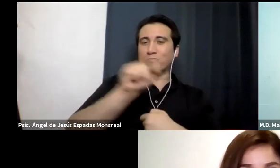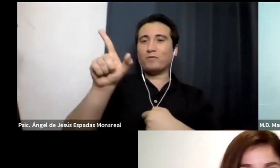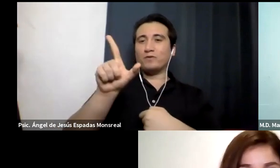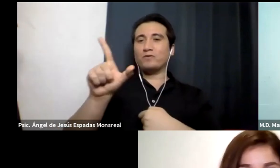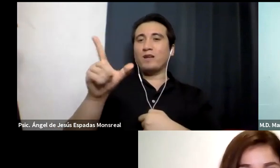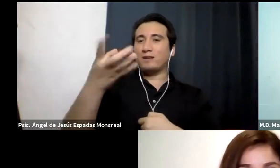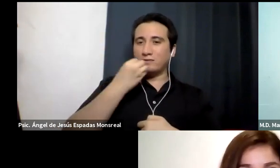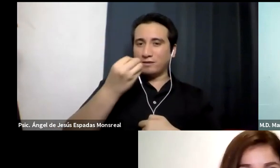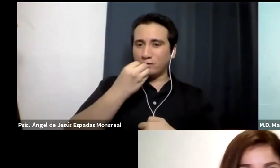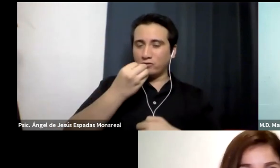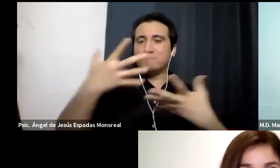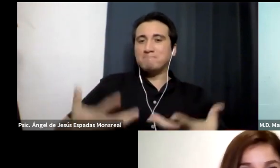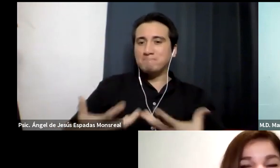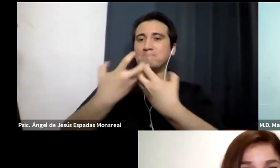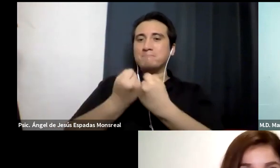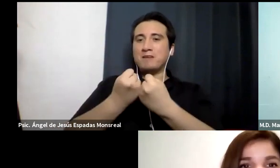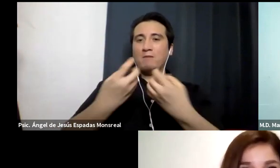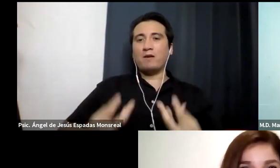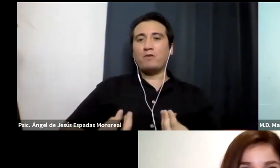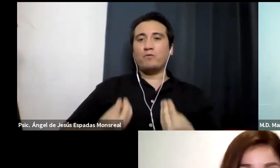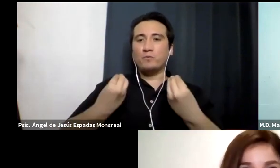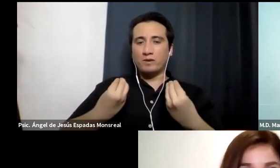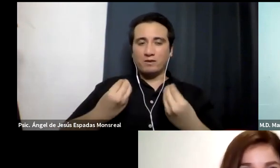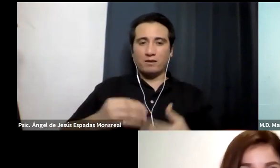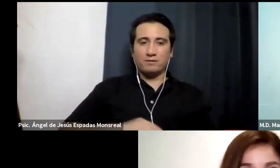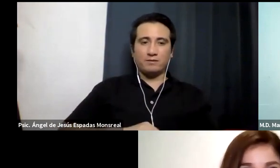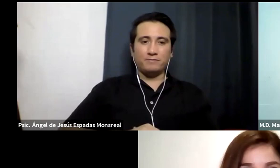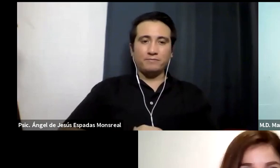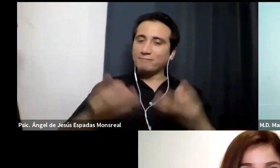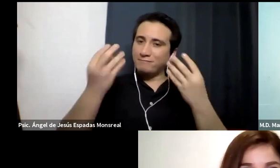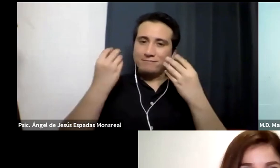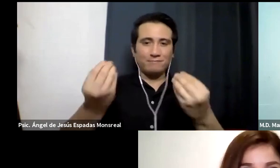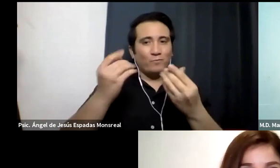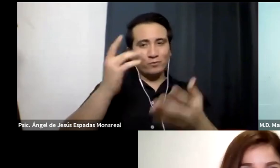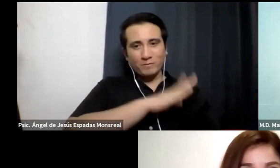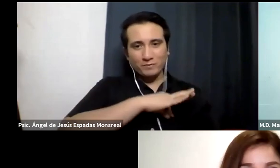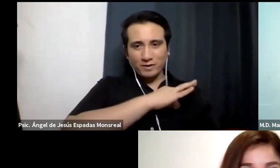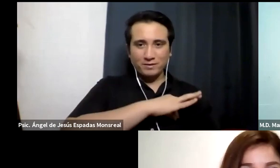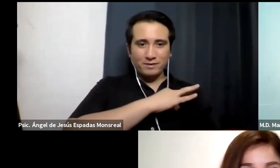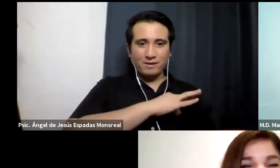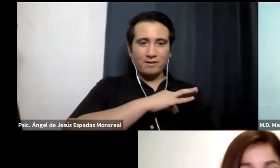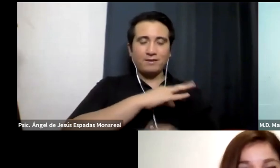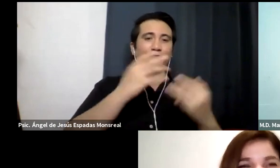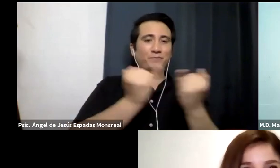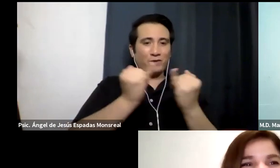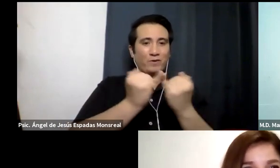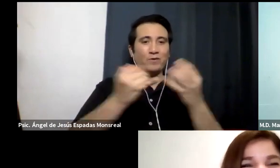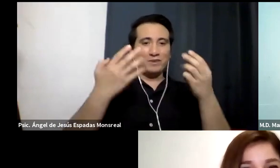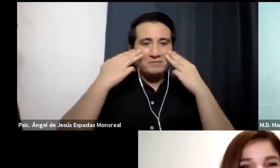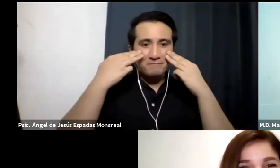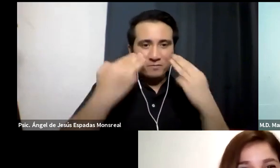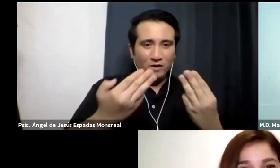nutrición pues están salvando vidas, ¿no? Así que pues muchísimas felicidades y además enmarca de alguna manera también